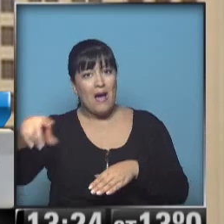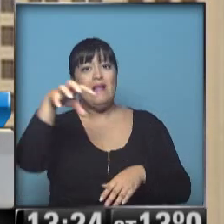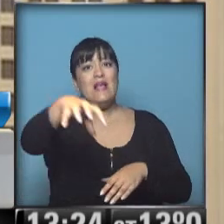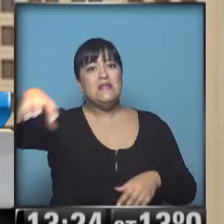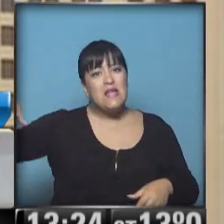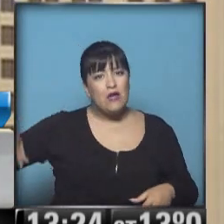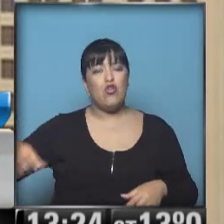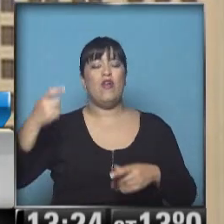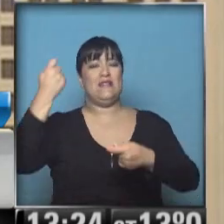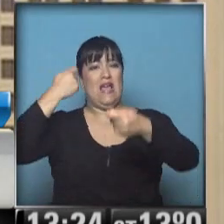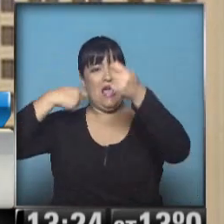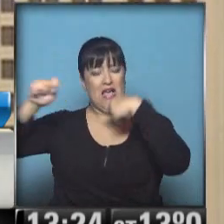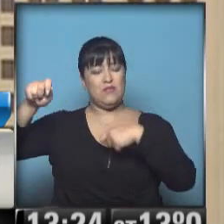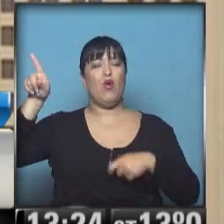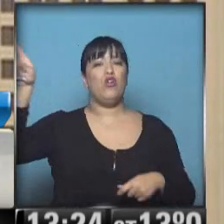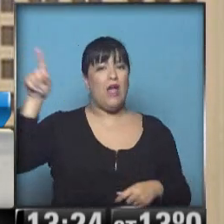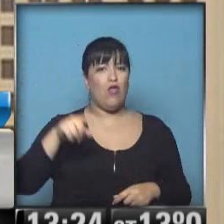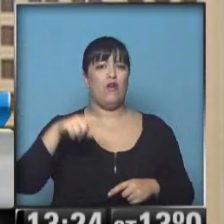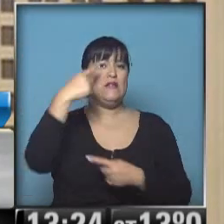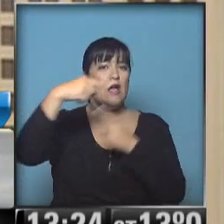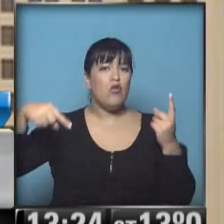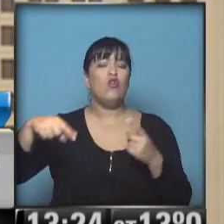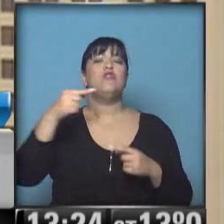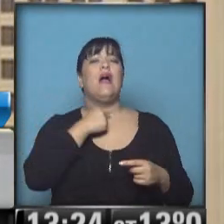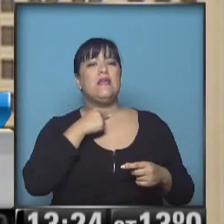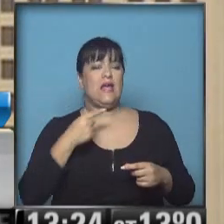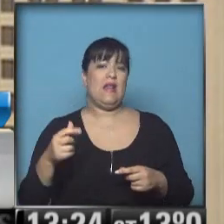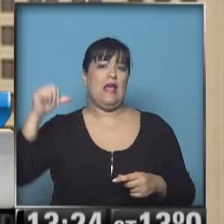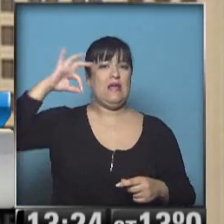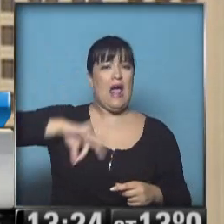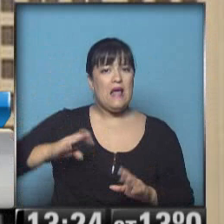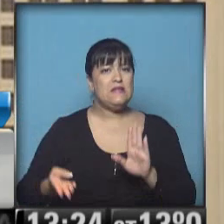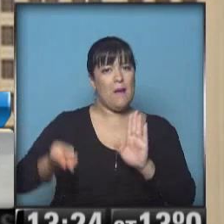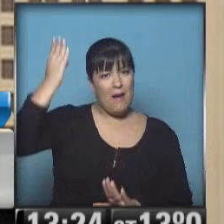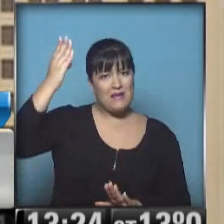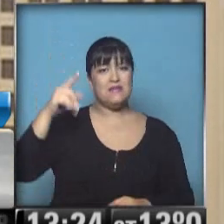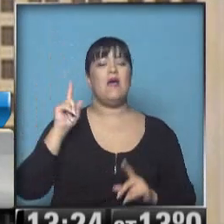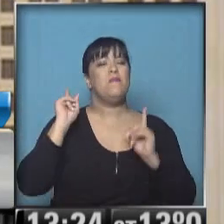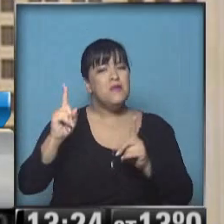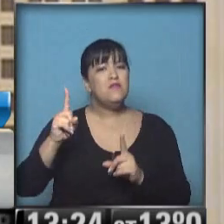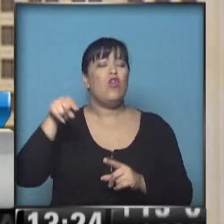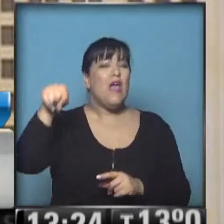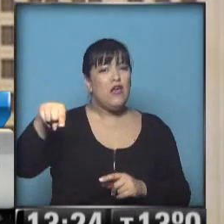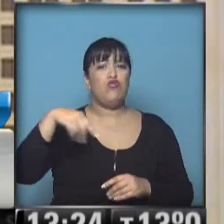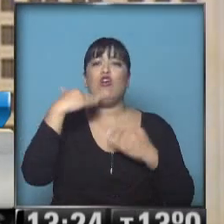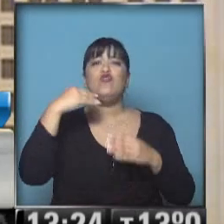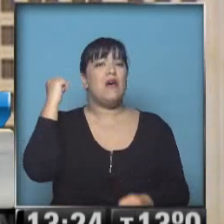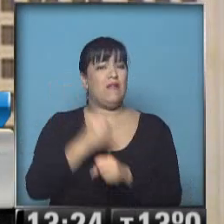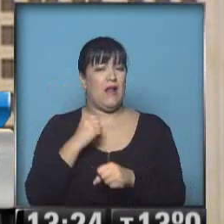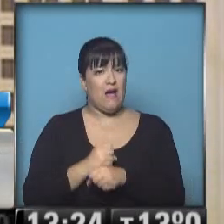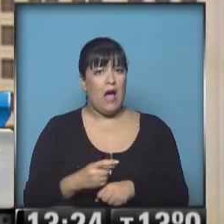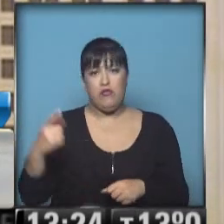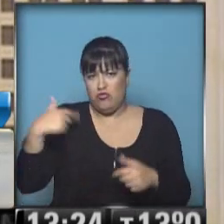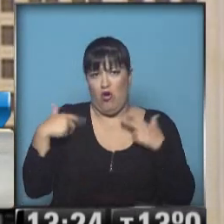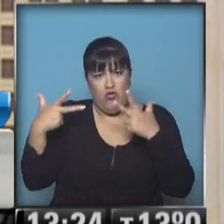sectores exportadores para tener mucha más rentabilidad a partir de su propia ineficiencia. Porque yo no les